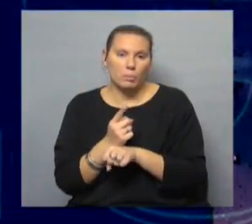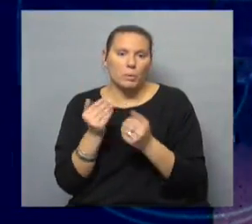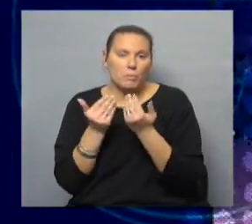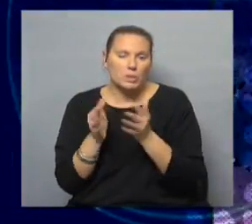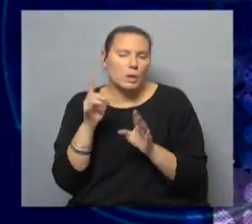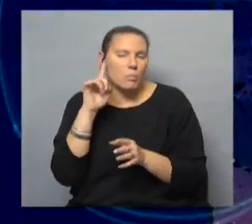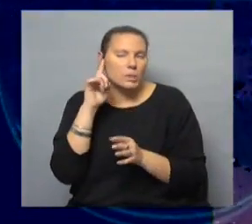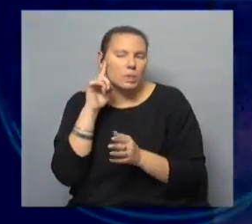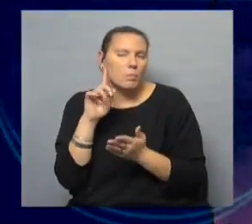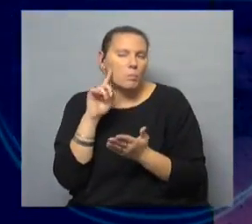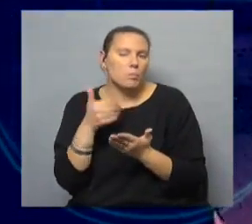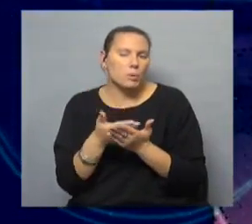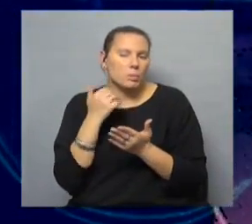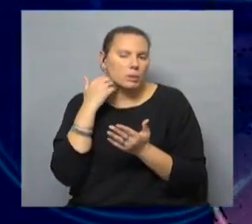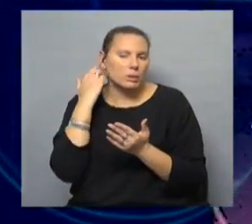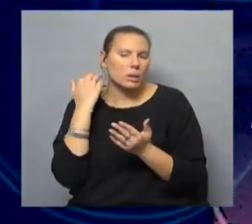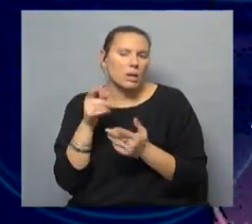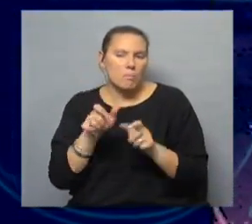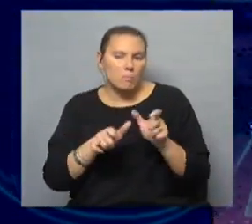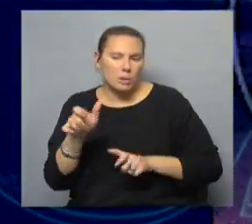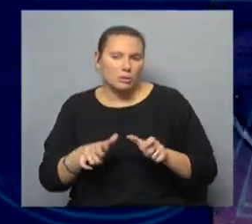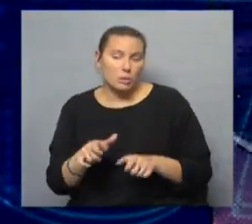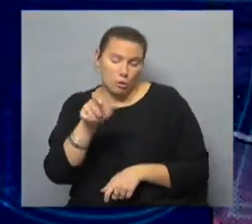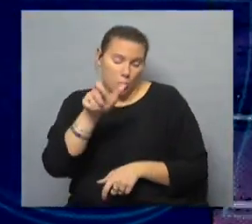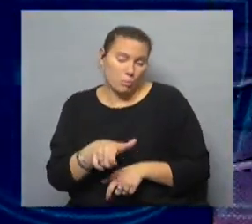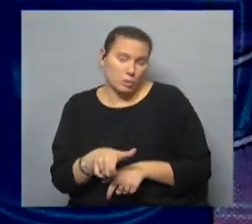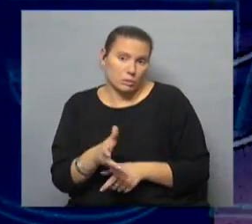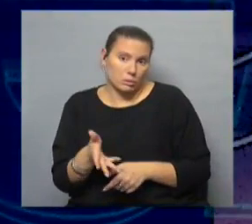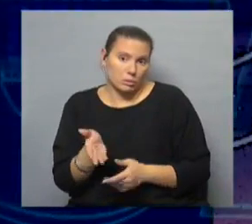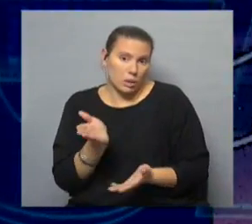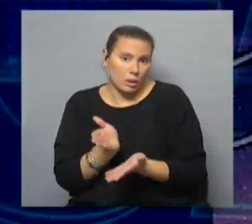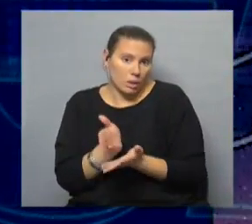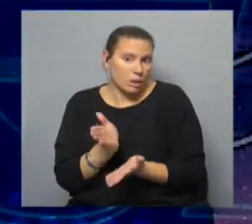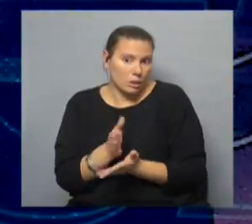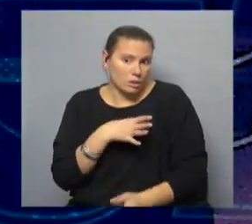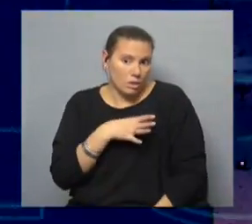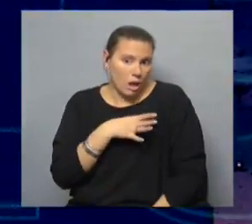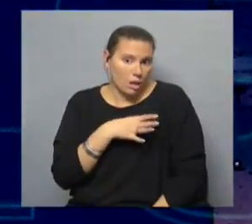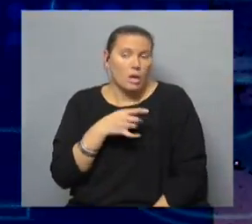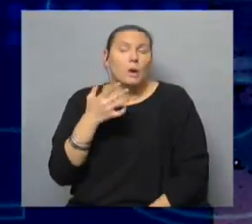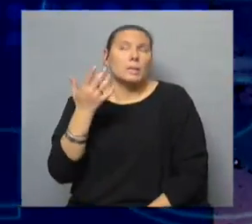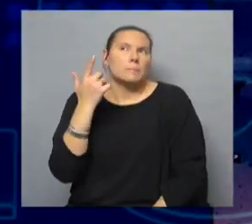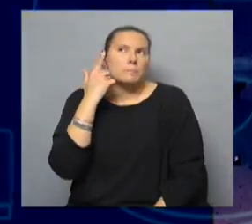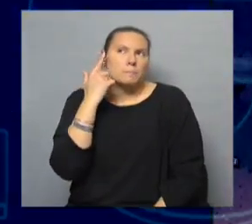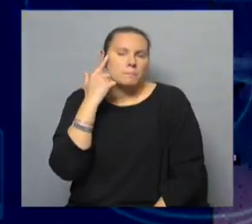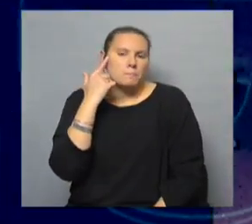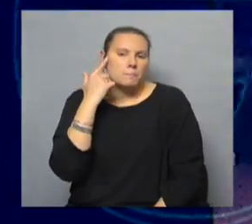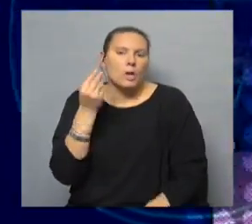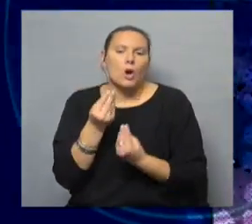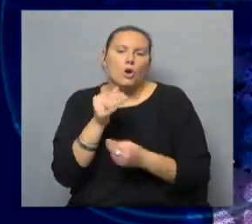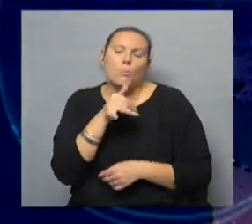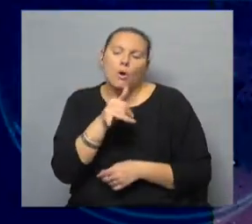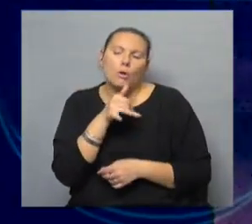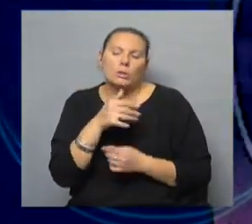pensar una propuesta en estos seres como sujetos de derecho, lo cual nos hace pensar qué y cómo contarle lo que